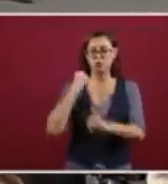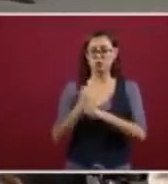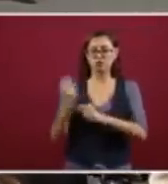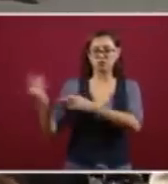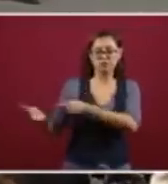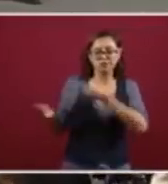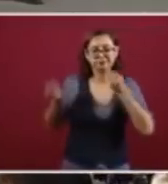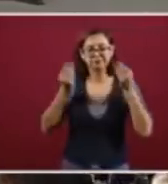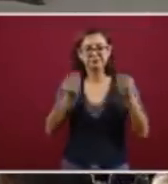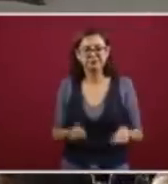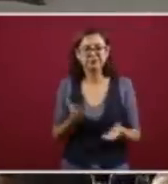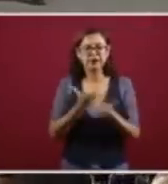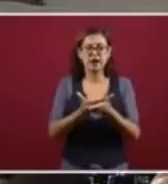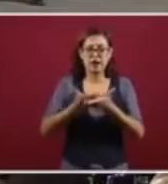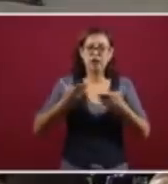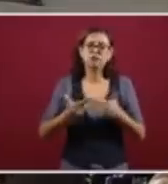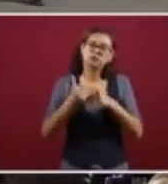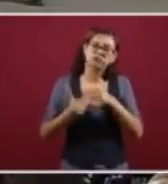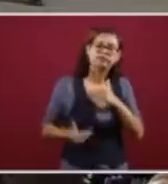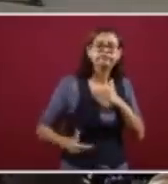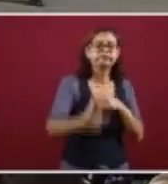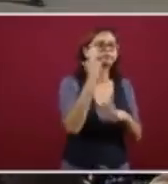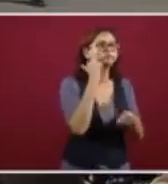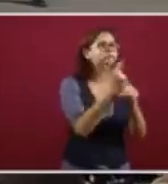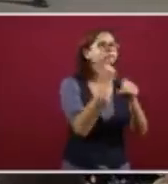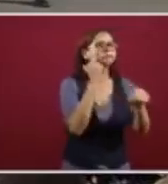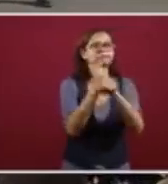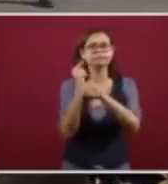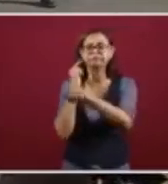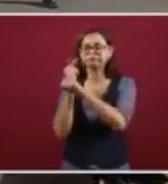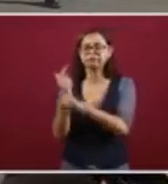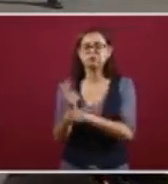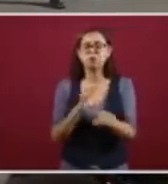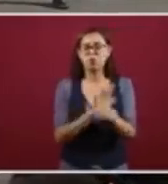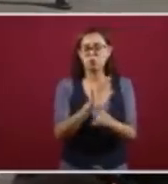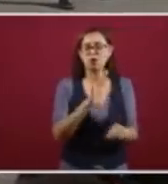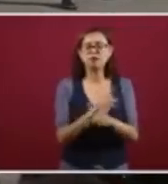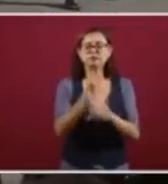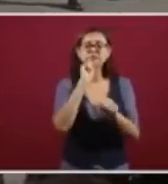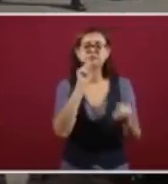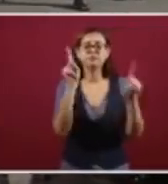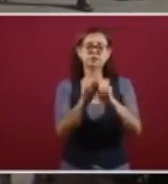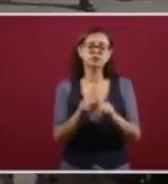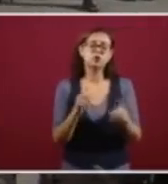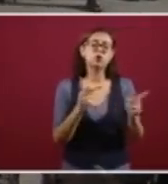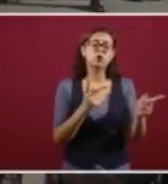esta nueva administración y los avances del Programa Nacional de Reconstrucción.